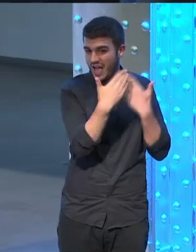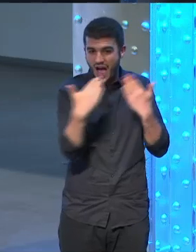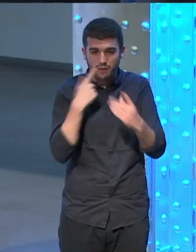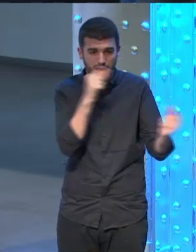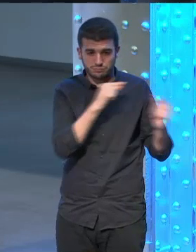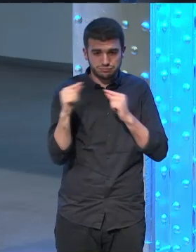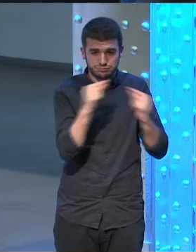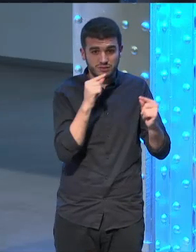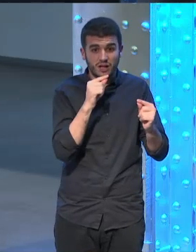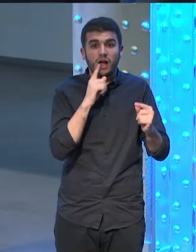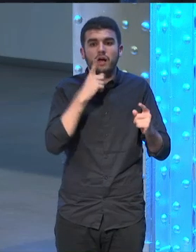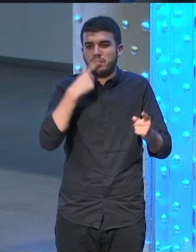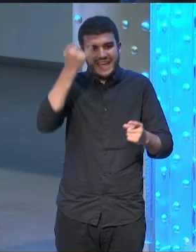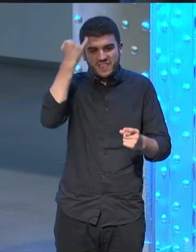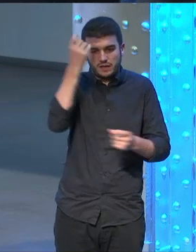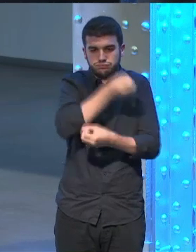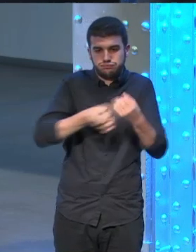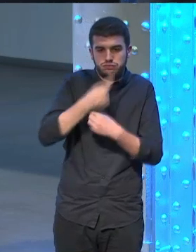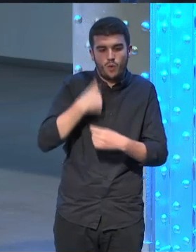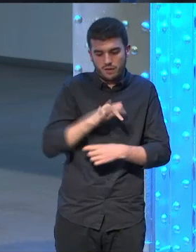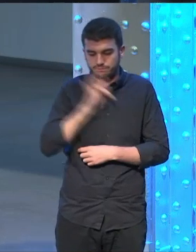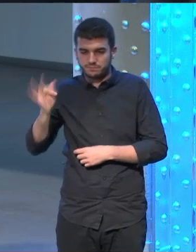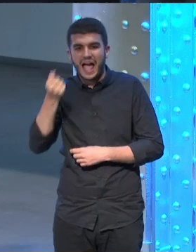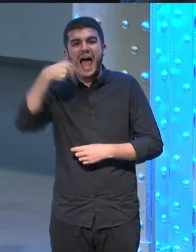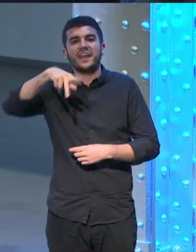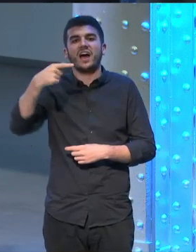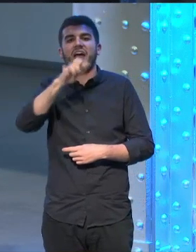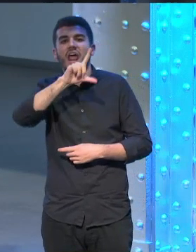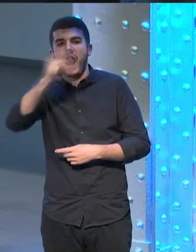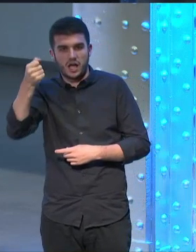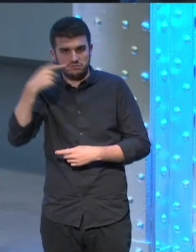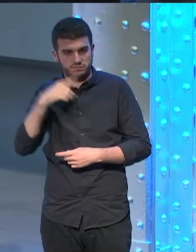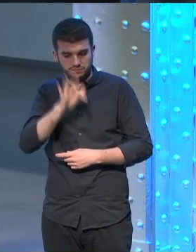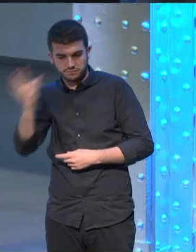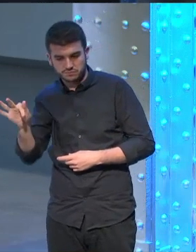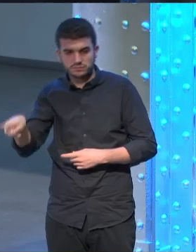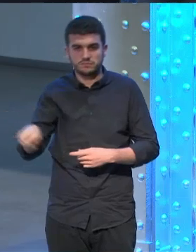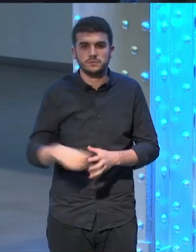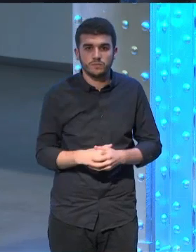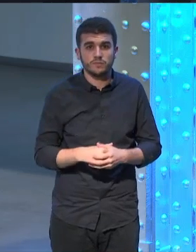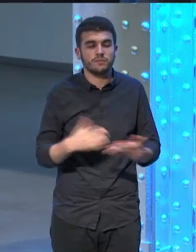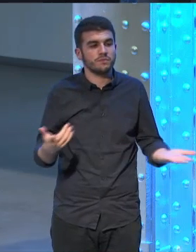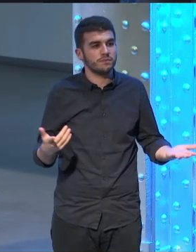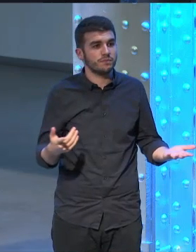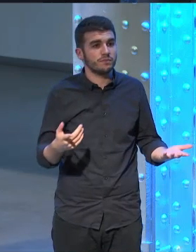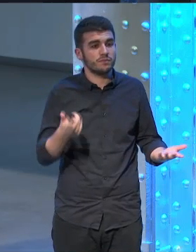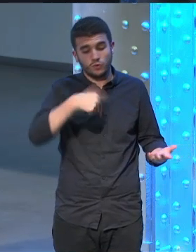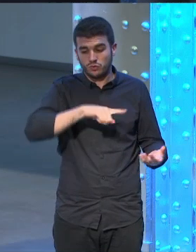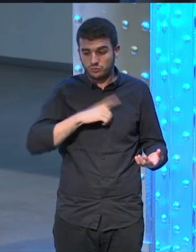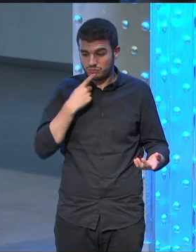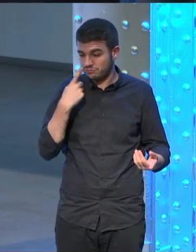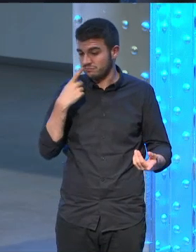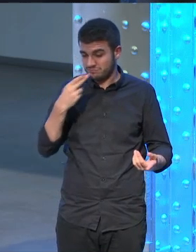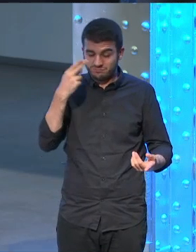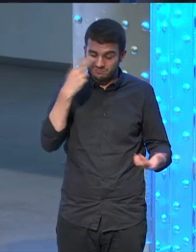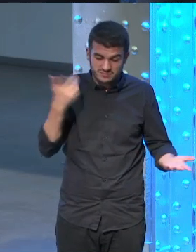donde hacemos integración de ideas. Ángela Paloma, tu turno. Pues a ver, tenemos presentación y la pueden